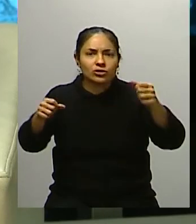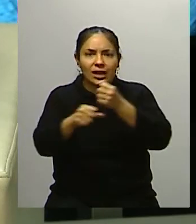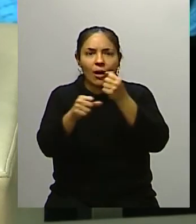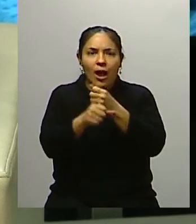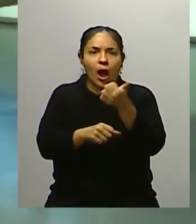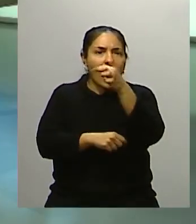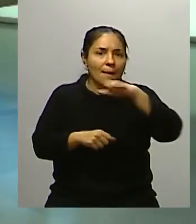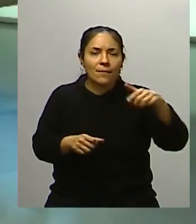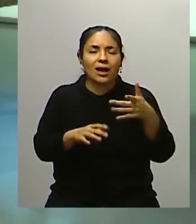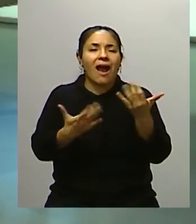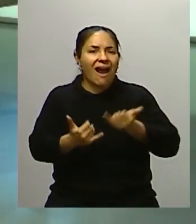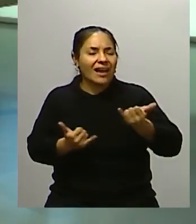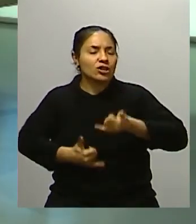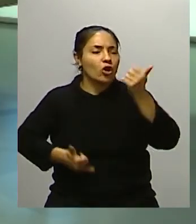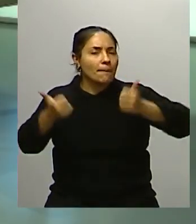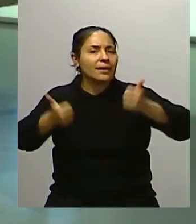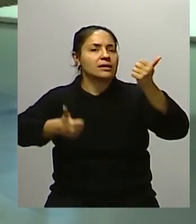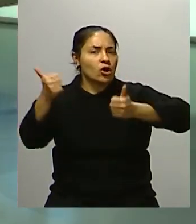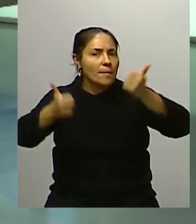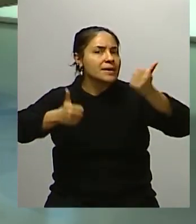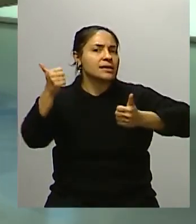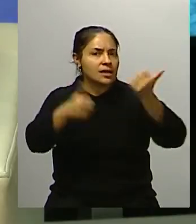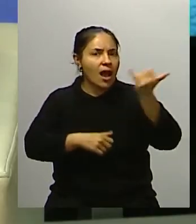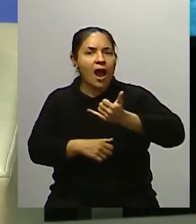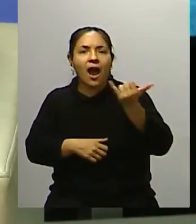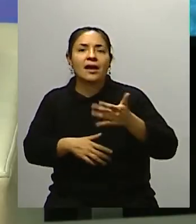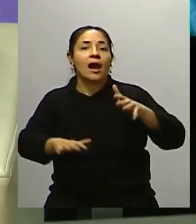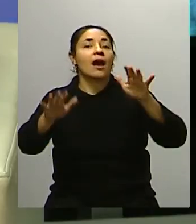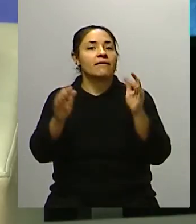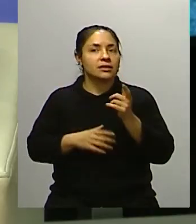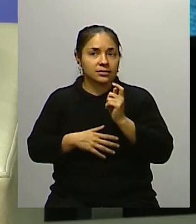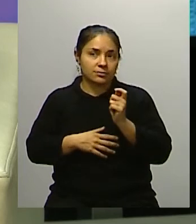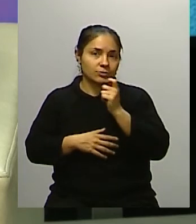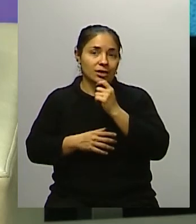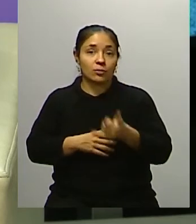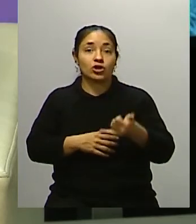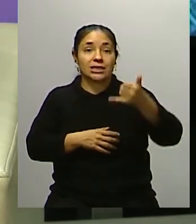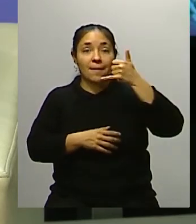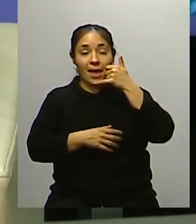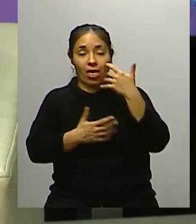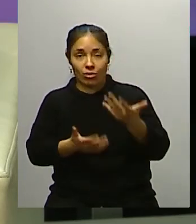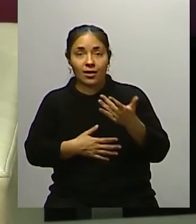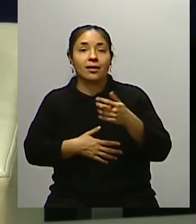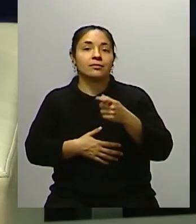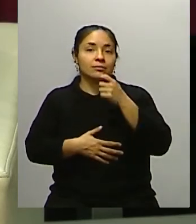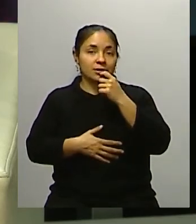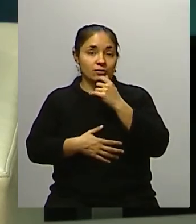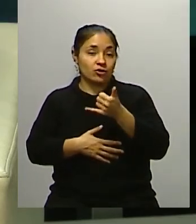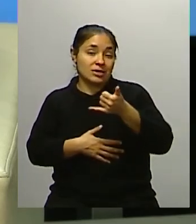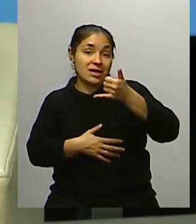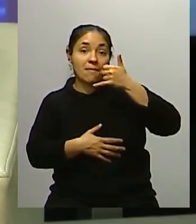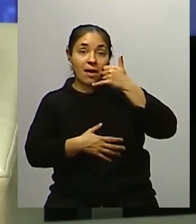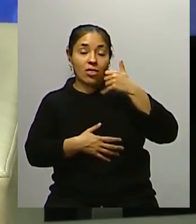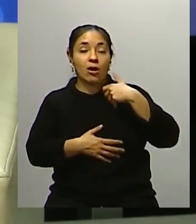Compiten entre ellos para ver quién accede o quién no accede a este tipo de, por ejemplo, llamado. Vos, para poder acceder a este llamado, estas